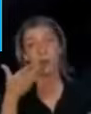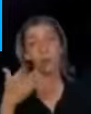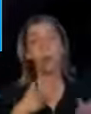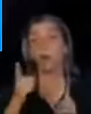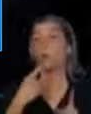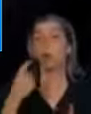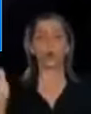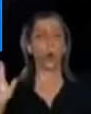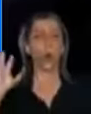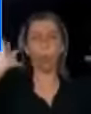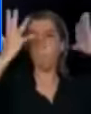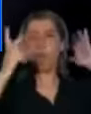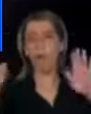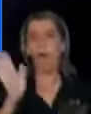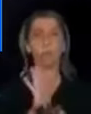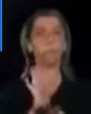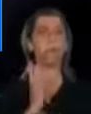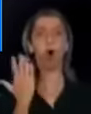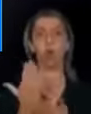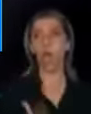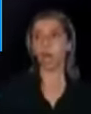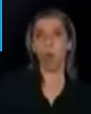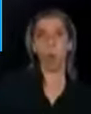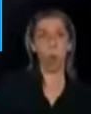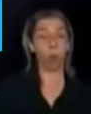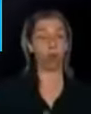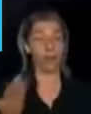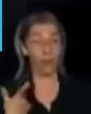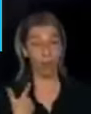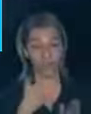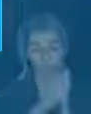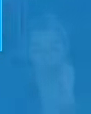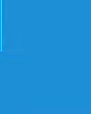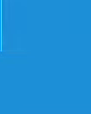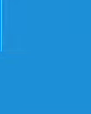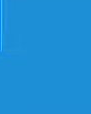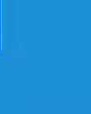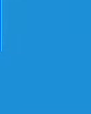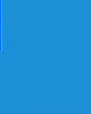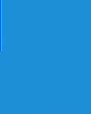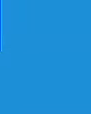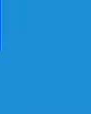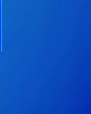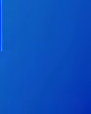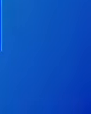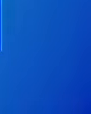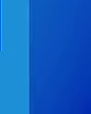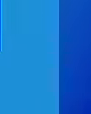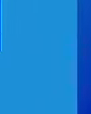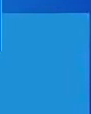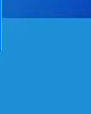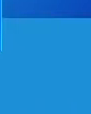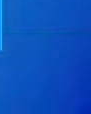digamos, no podés dejar de ir. No podés dejar de ir. Exacto. No podés dejar de ir. Y él fue, y lo que hizo fue